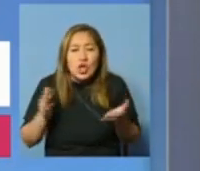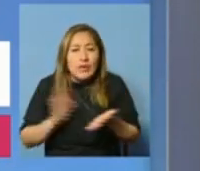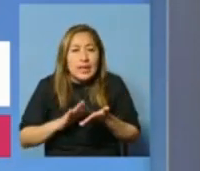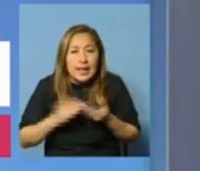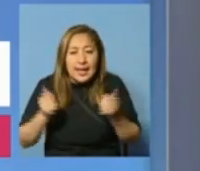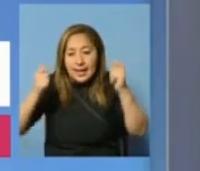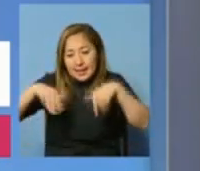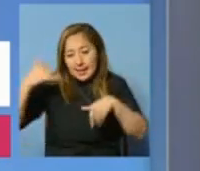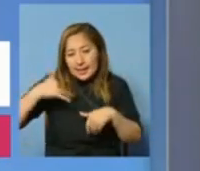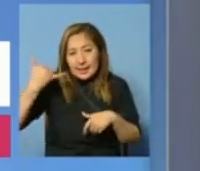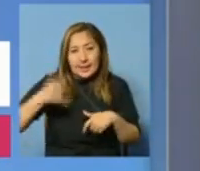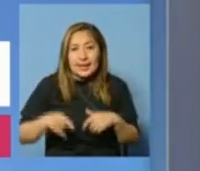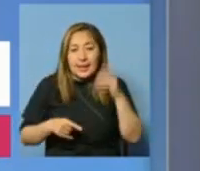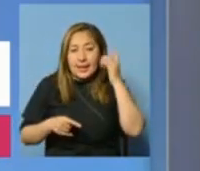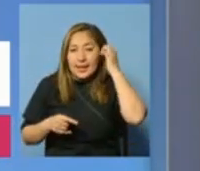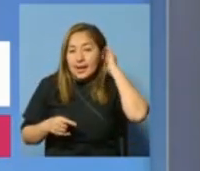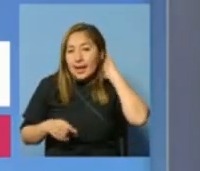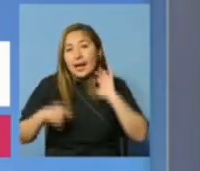en la Argentina hay